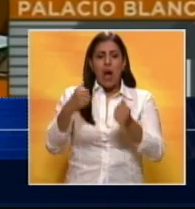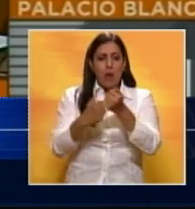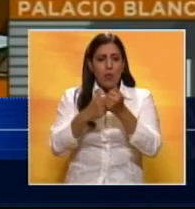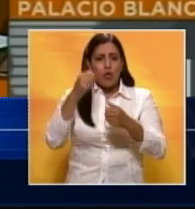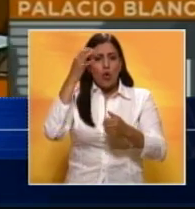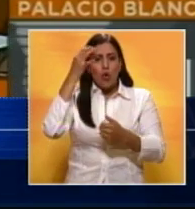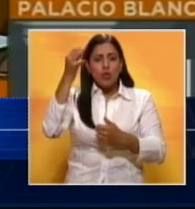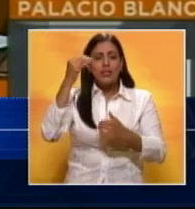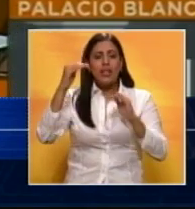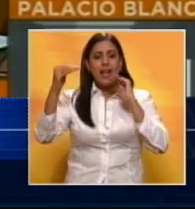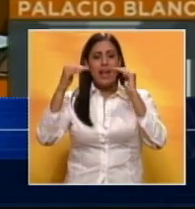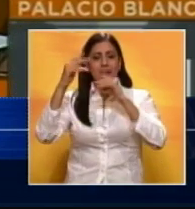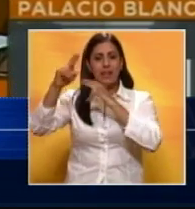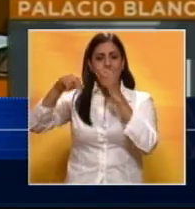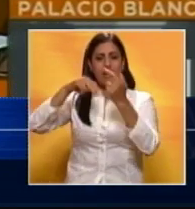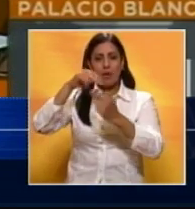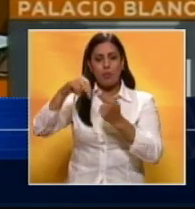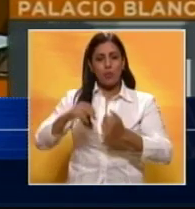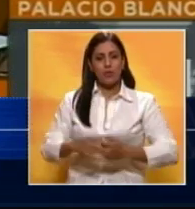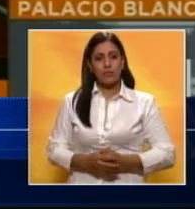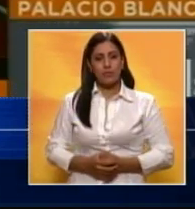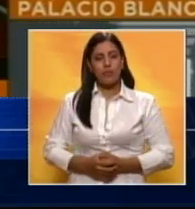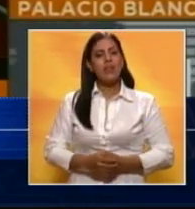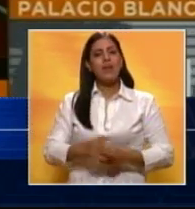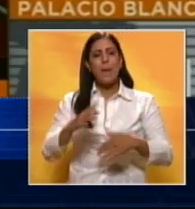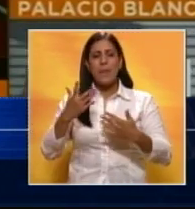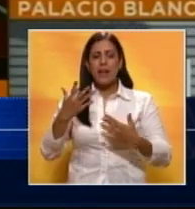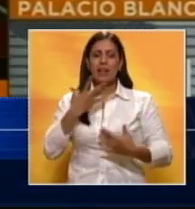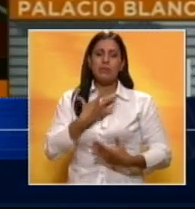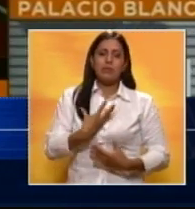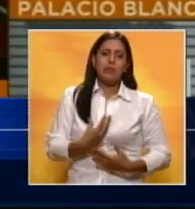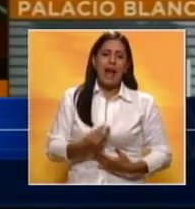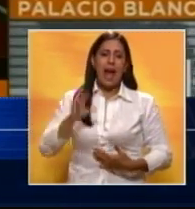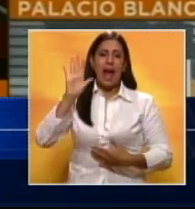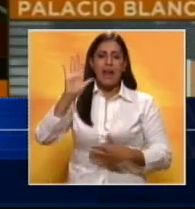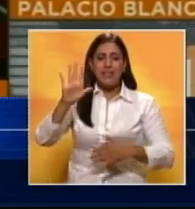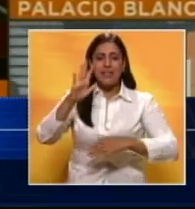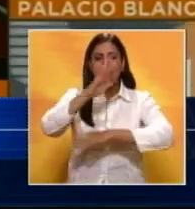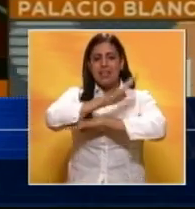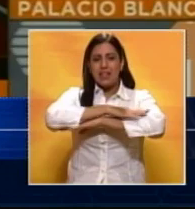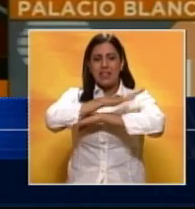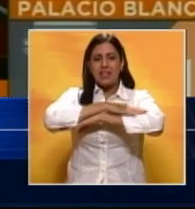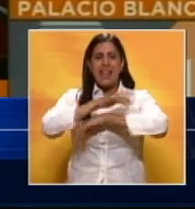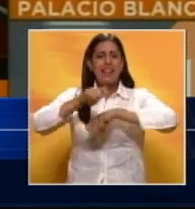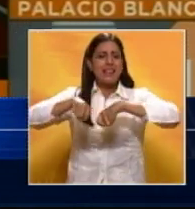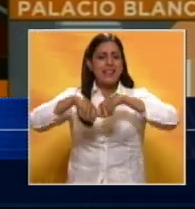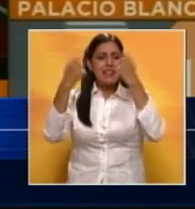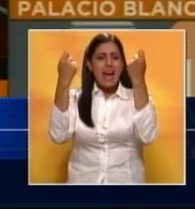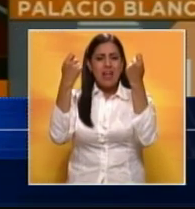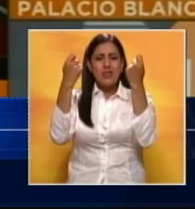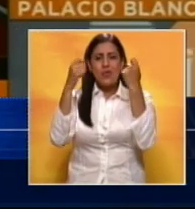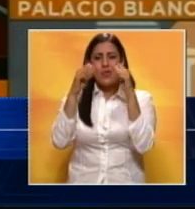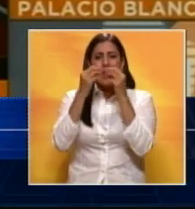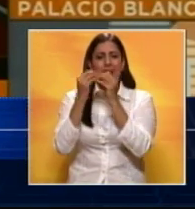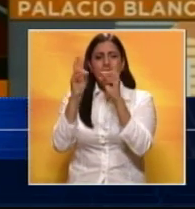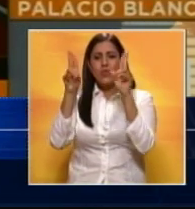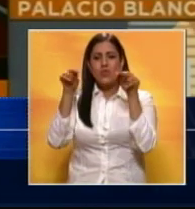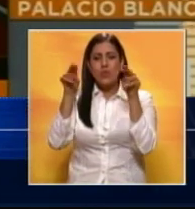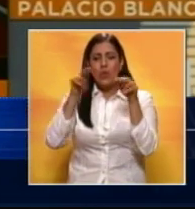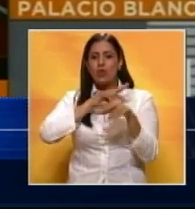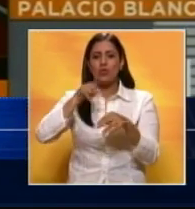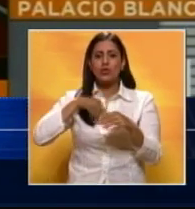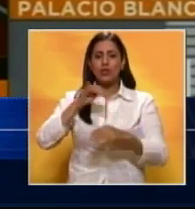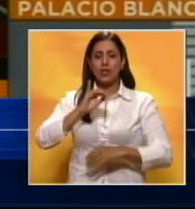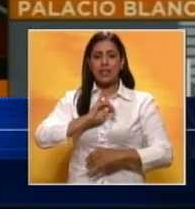del Consejo Moral Republicano, con el ánimo manifiesto de causar un daño irreparable a